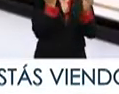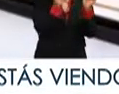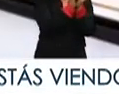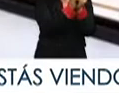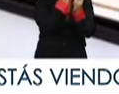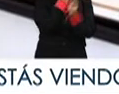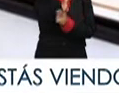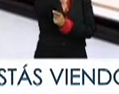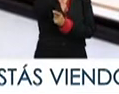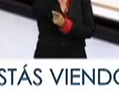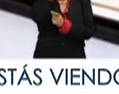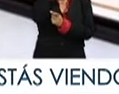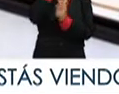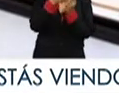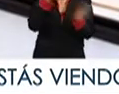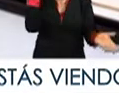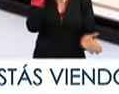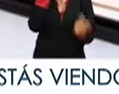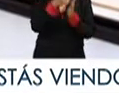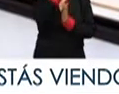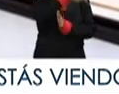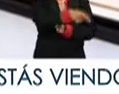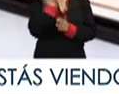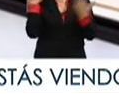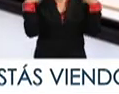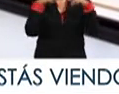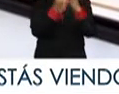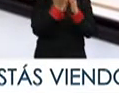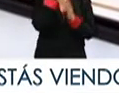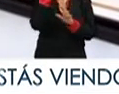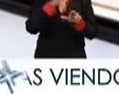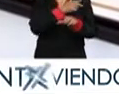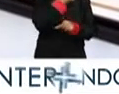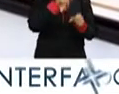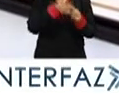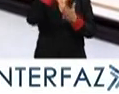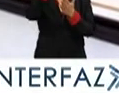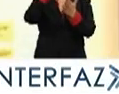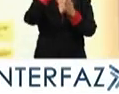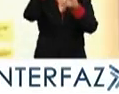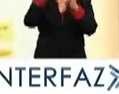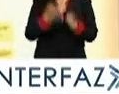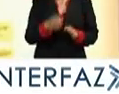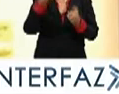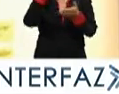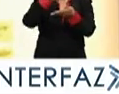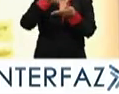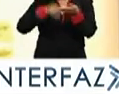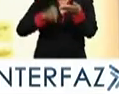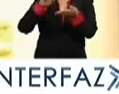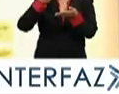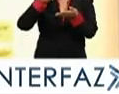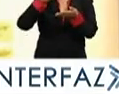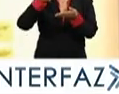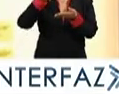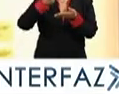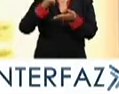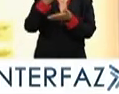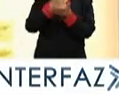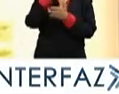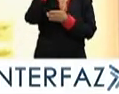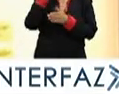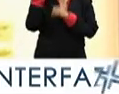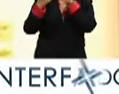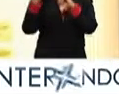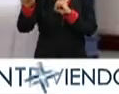la artista Frida Kahlo durante el periodo en que ella fue maestra en la Escuela Nacional de Pintura, Escultura y Grabado La Esmeralda en Ciudad de México. La